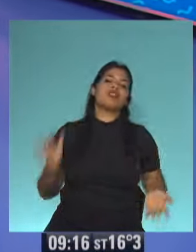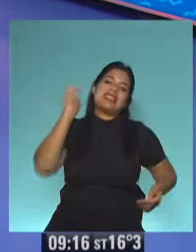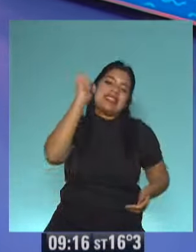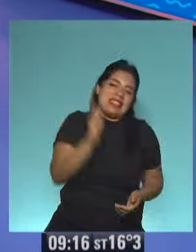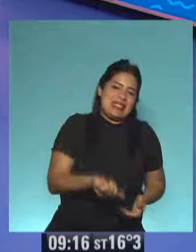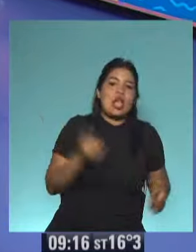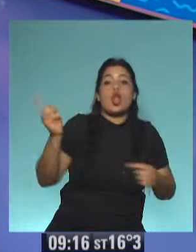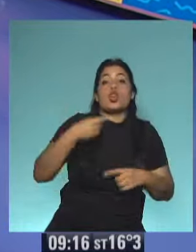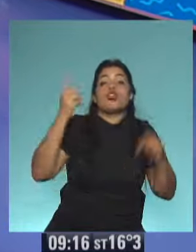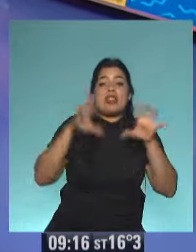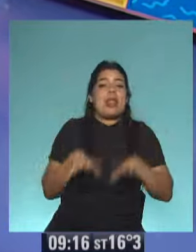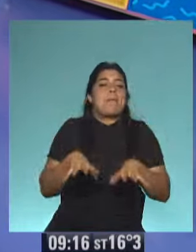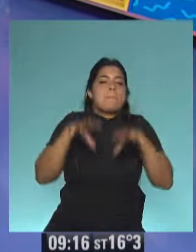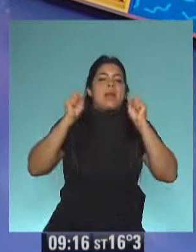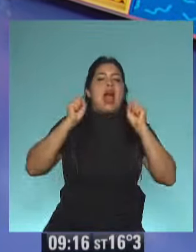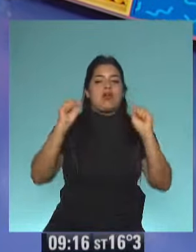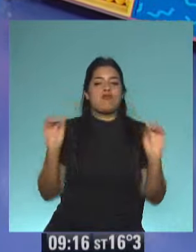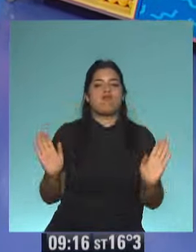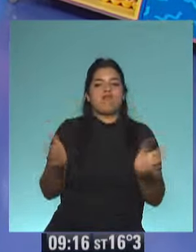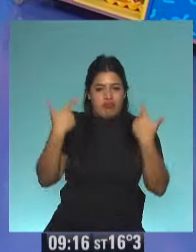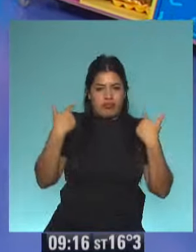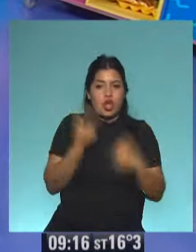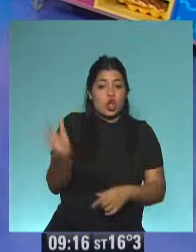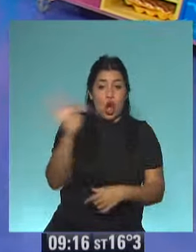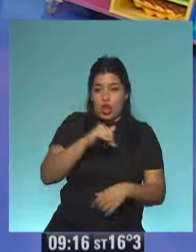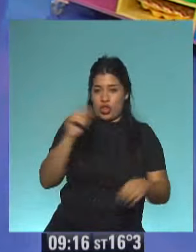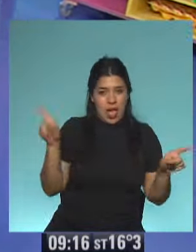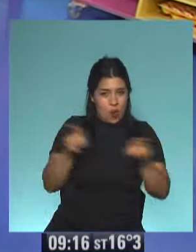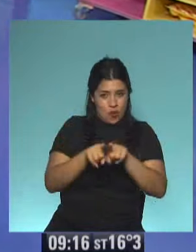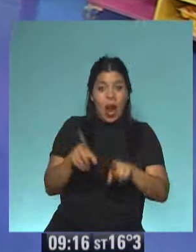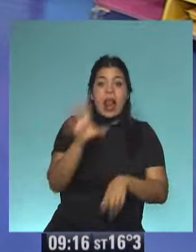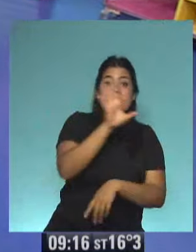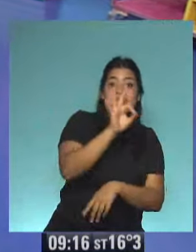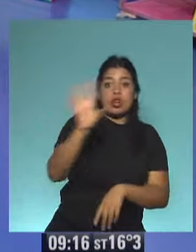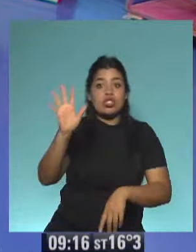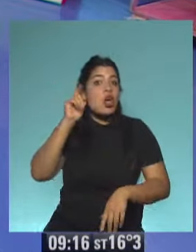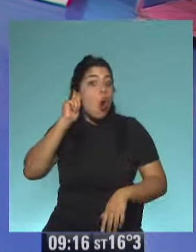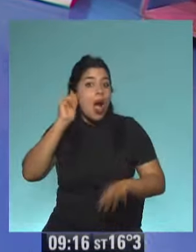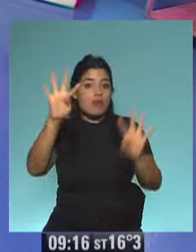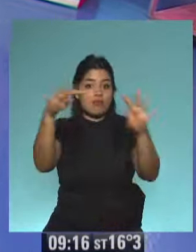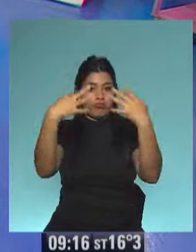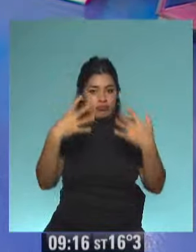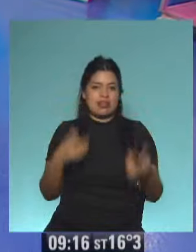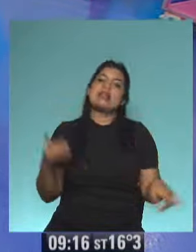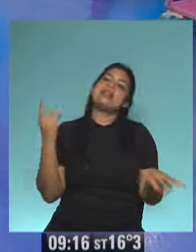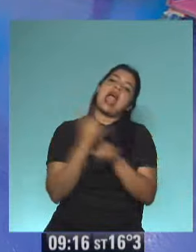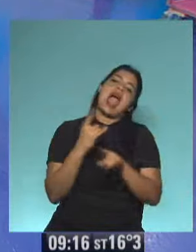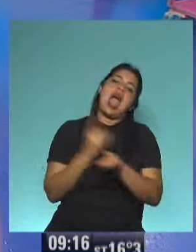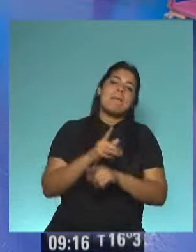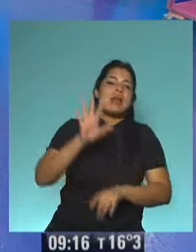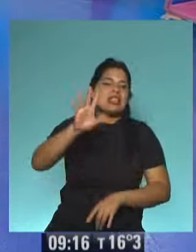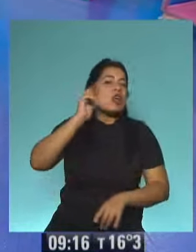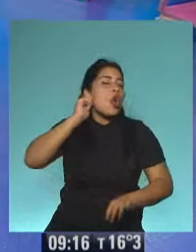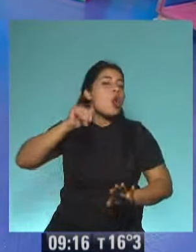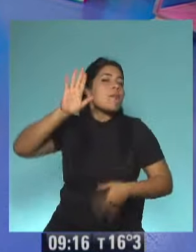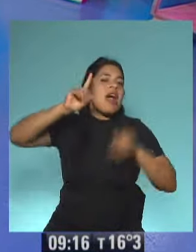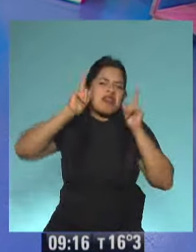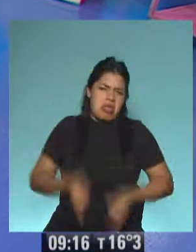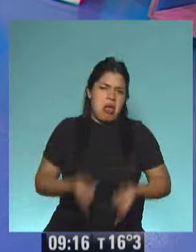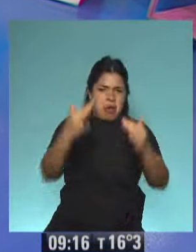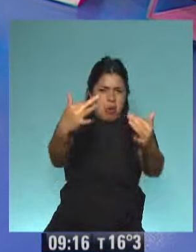levantamos tempranito para acompañarlos todas las mañanas. Para todos los chicos de 0 a 5, siempre invitamos a todos los grandotes y grandotas para que